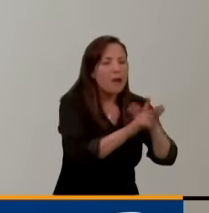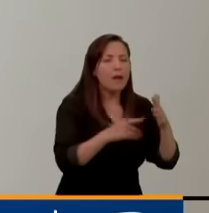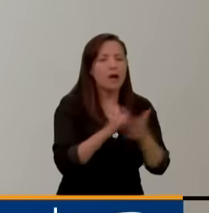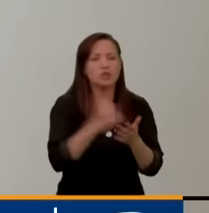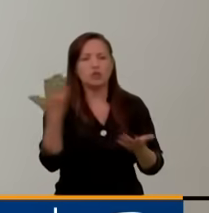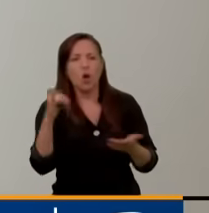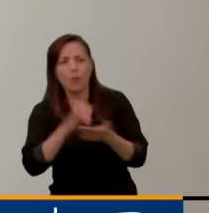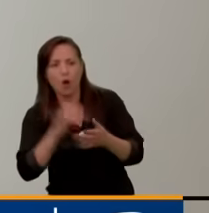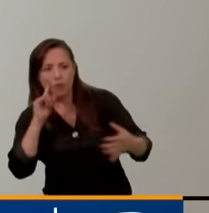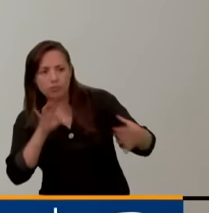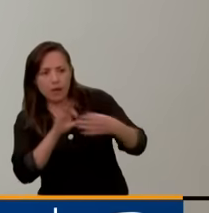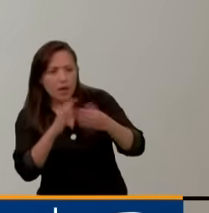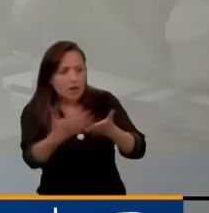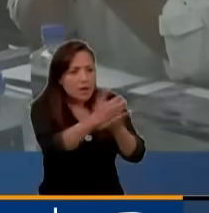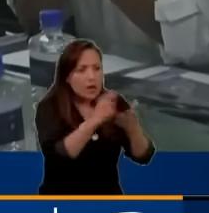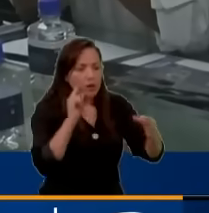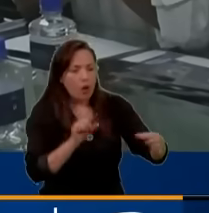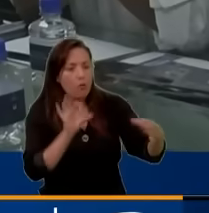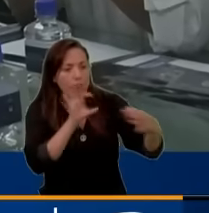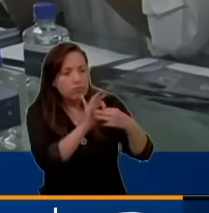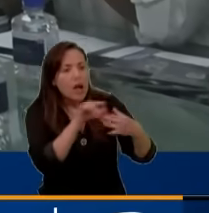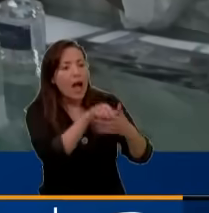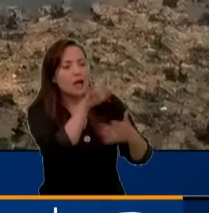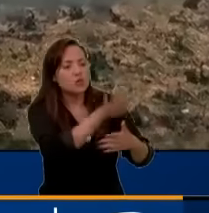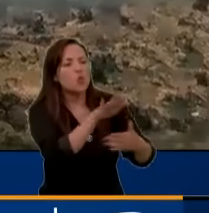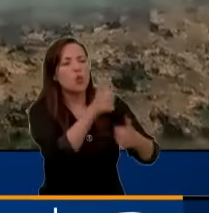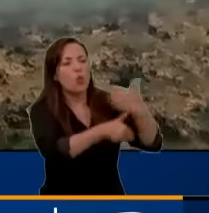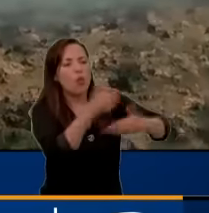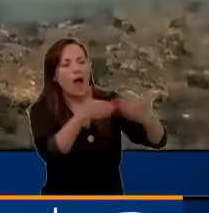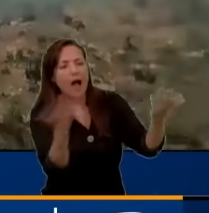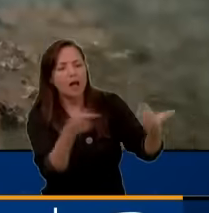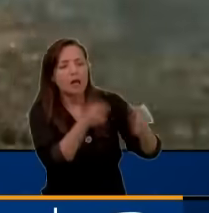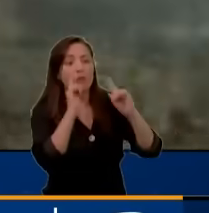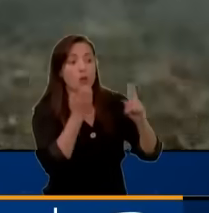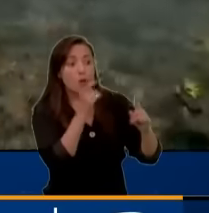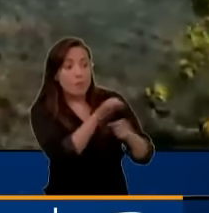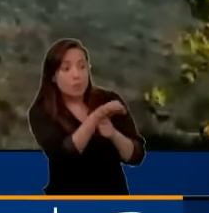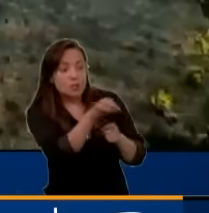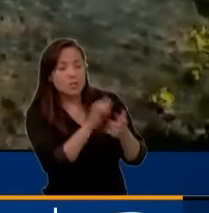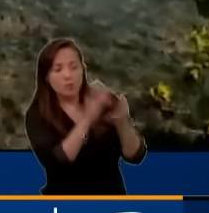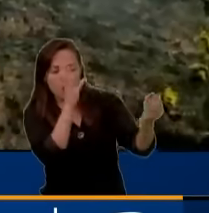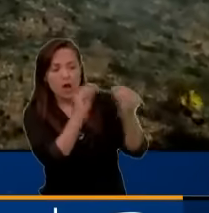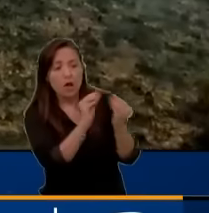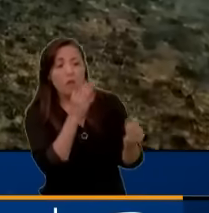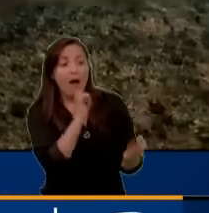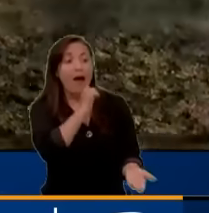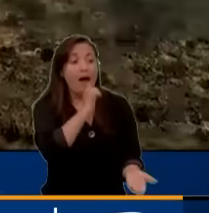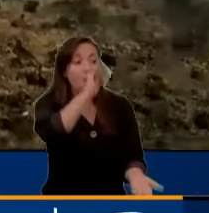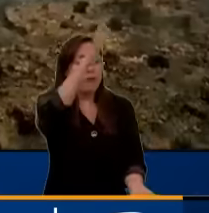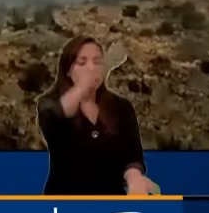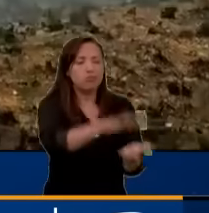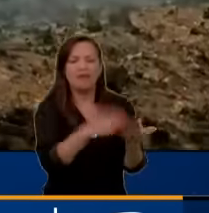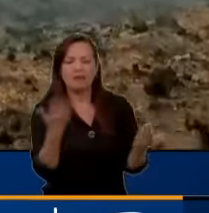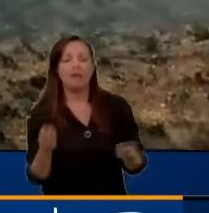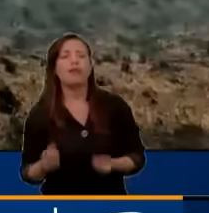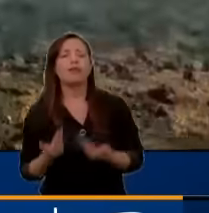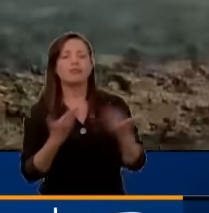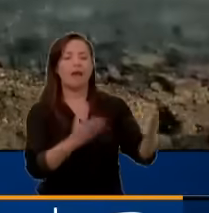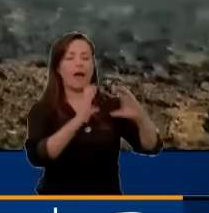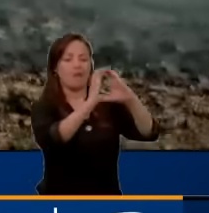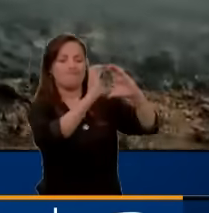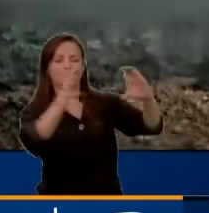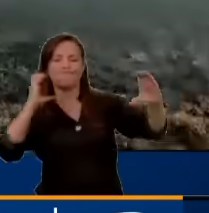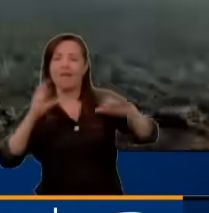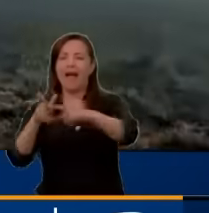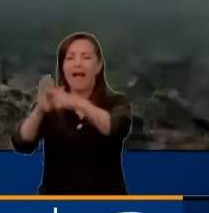con cada departamento y cada municipio, lo que hacemos es, cuando es de por desabastecimiento de agua, lo que hacemos es que proporcionamos carrotanques